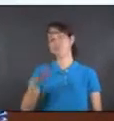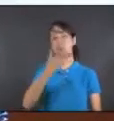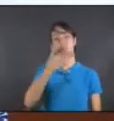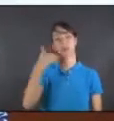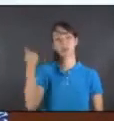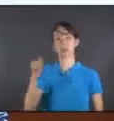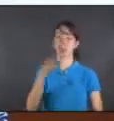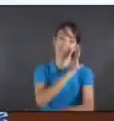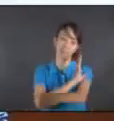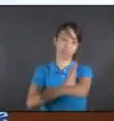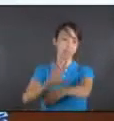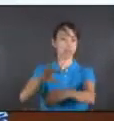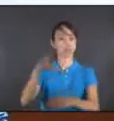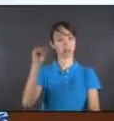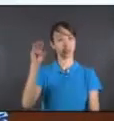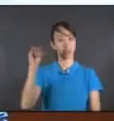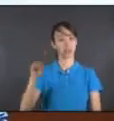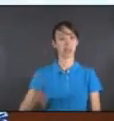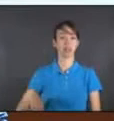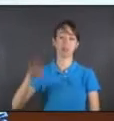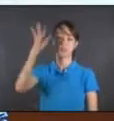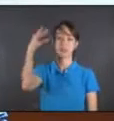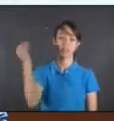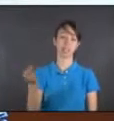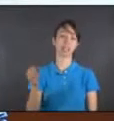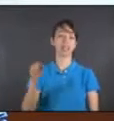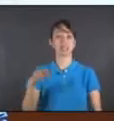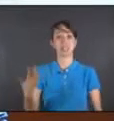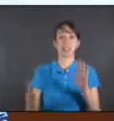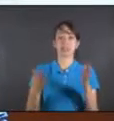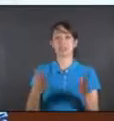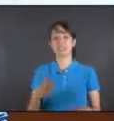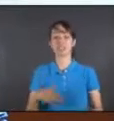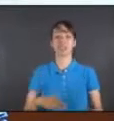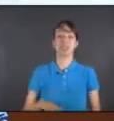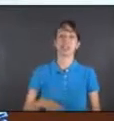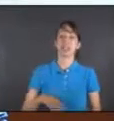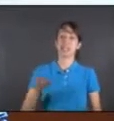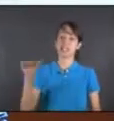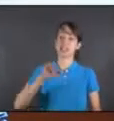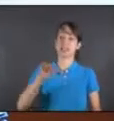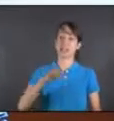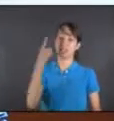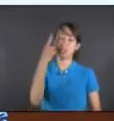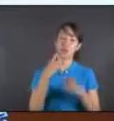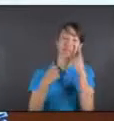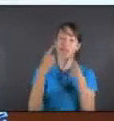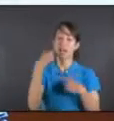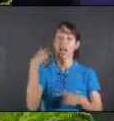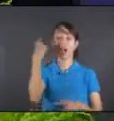pudiera sacarme mis ojos y dárselos, se lo daría.